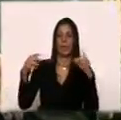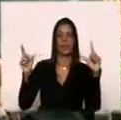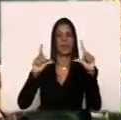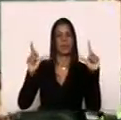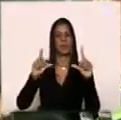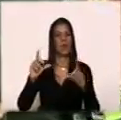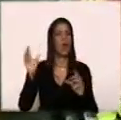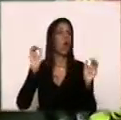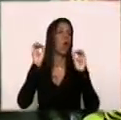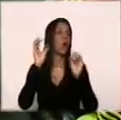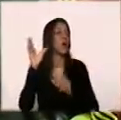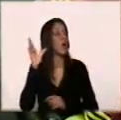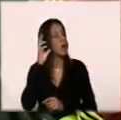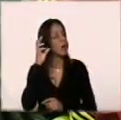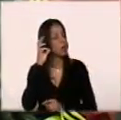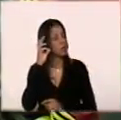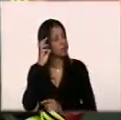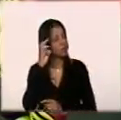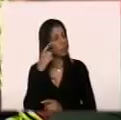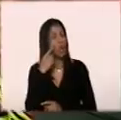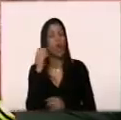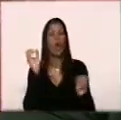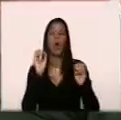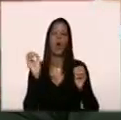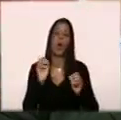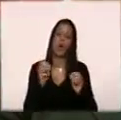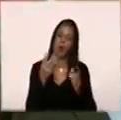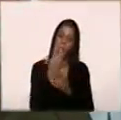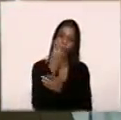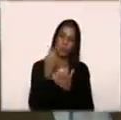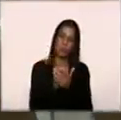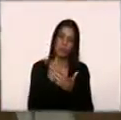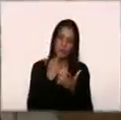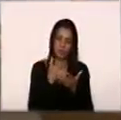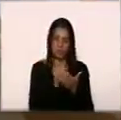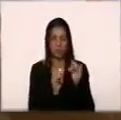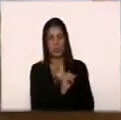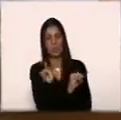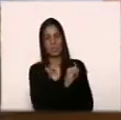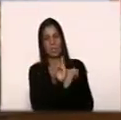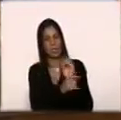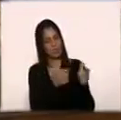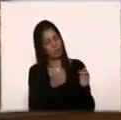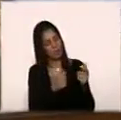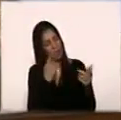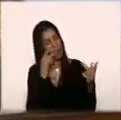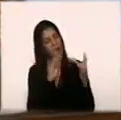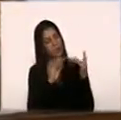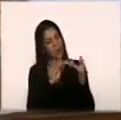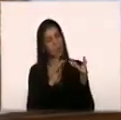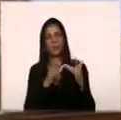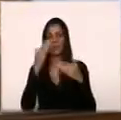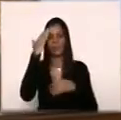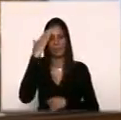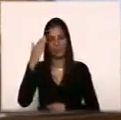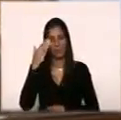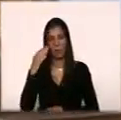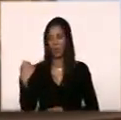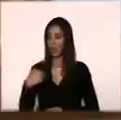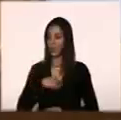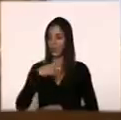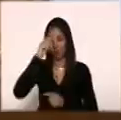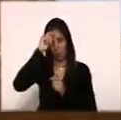nos escuchan, a los que nos siguen por las redes sociales. Es para nosotros un gran honor tener la